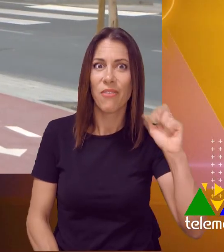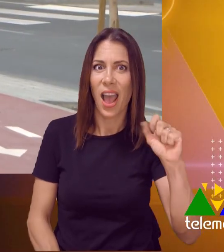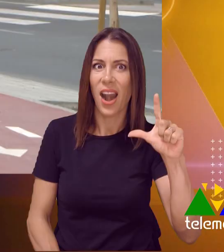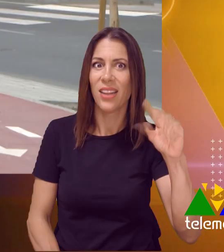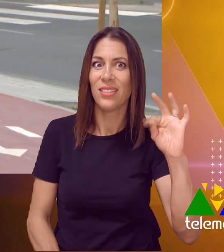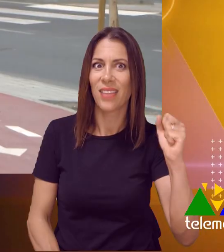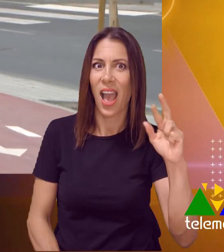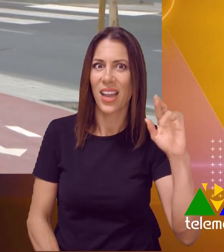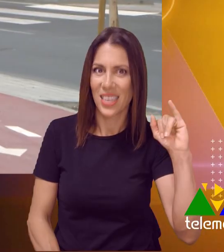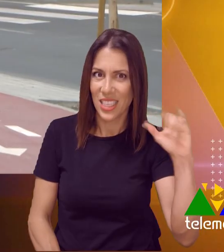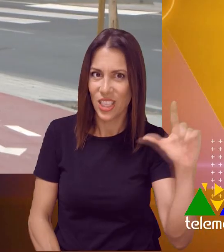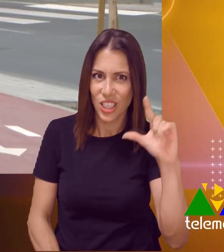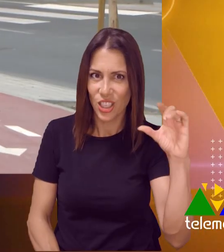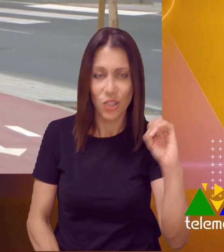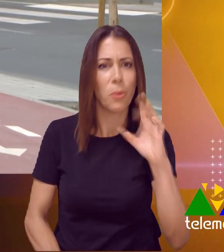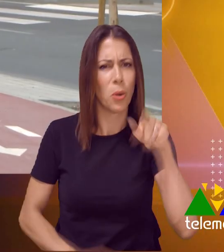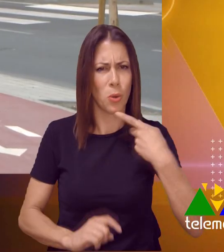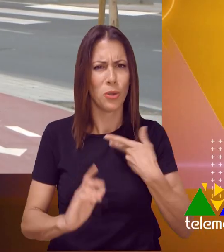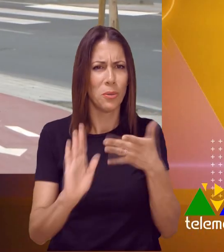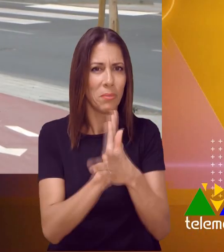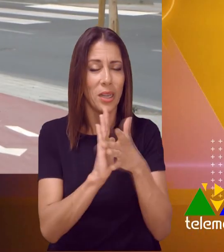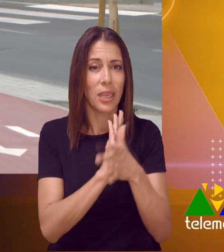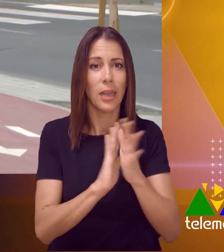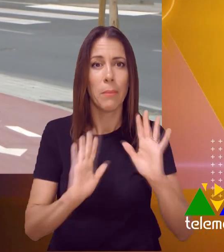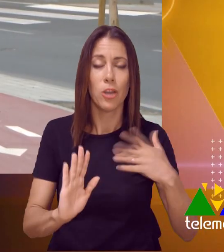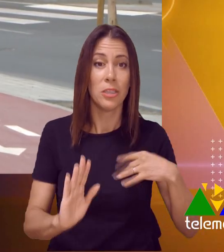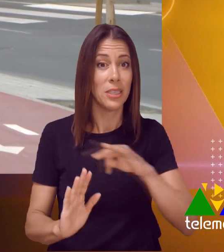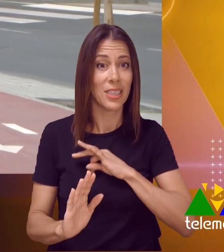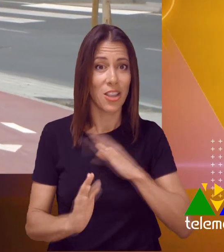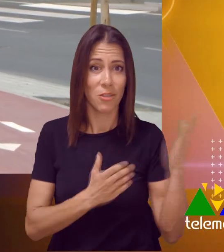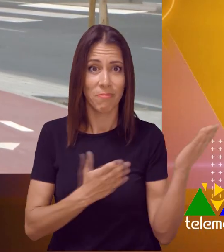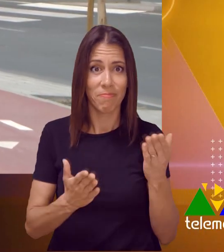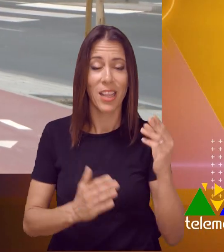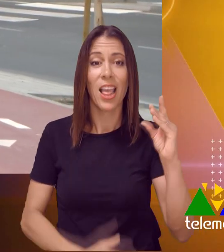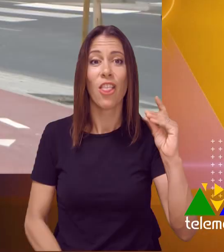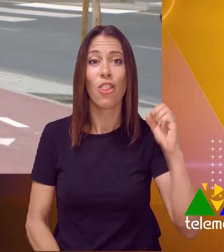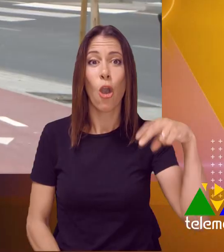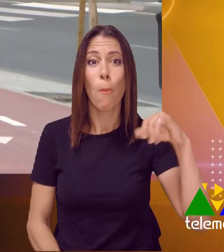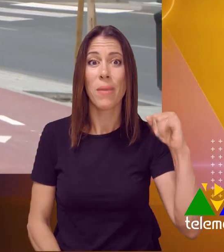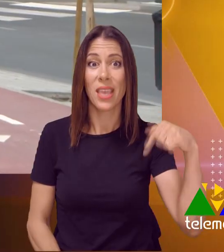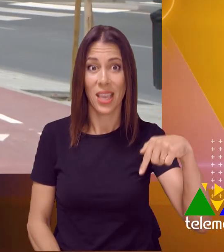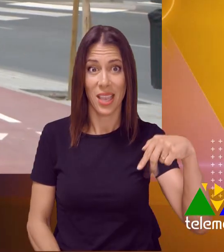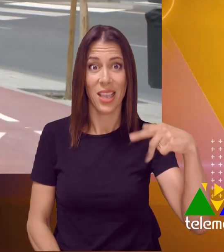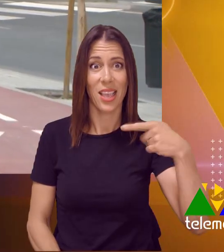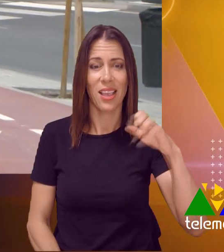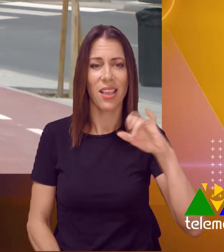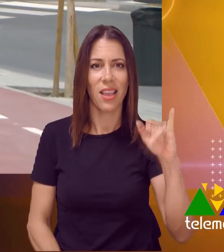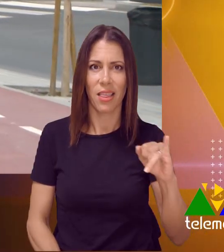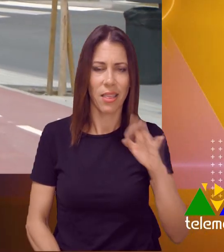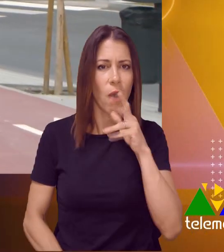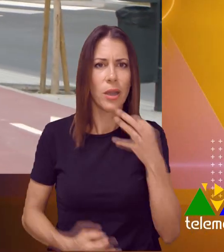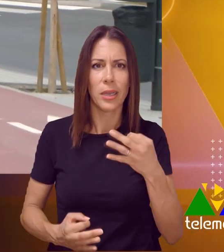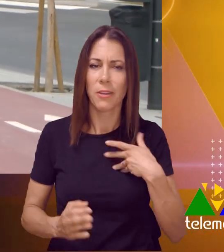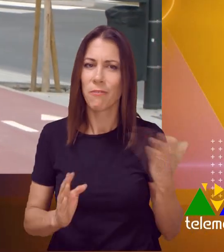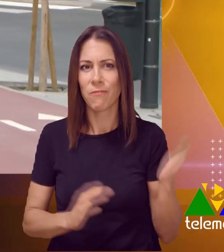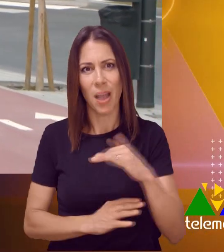esa denominación de Gibraltarillo. Como siempre, con don Manuel Domínguez, que está con nosotros. Don Manuel, vamos a ir visitando, si te parece, porque nos encontramos en la